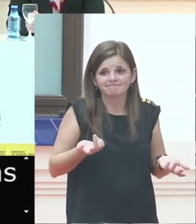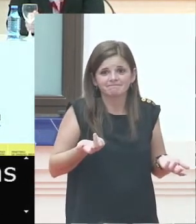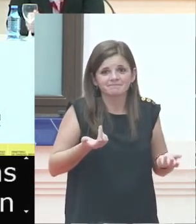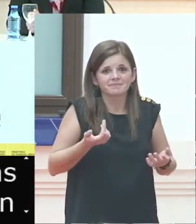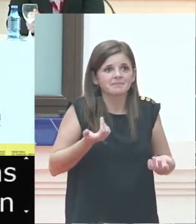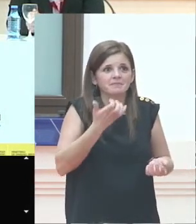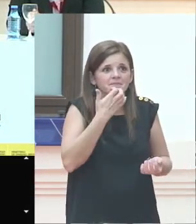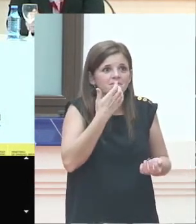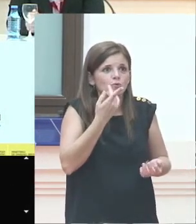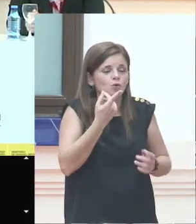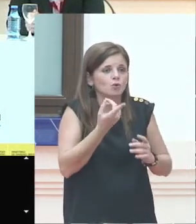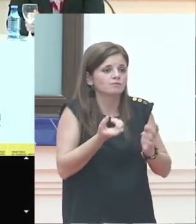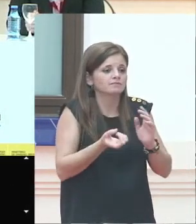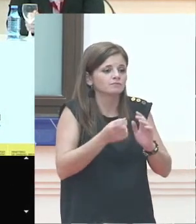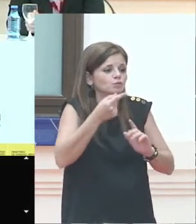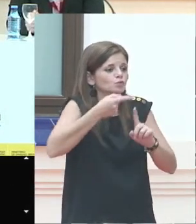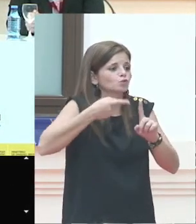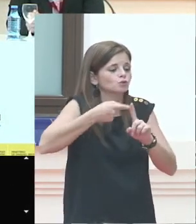Bueno,